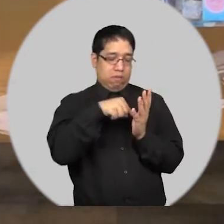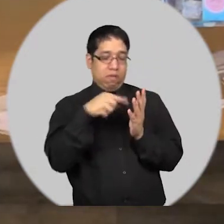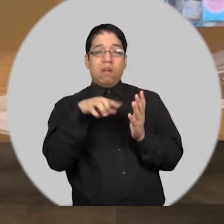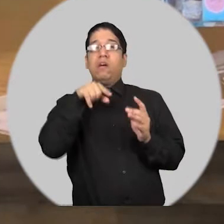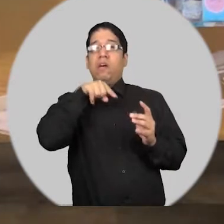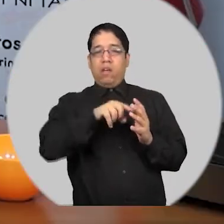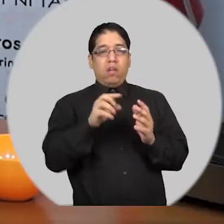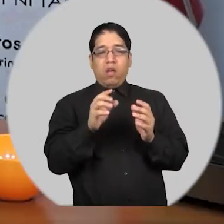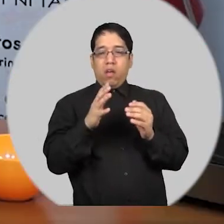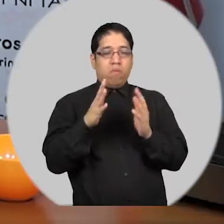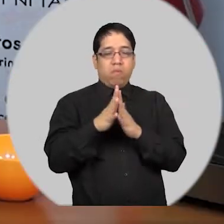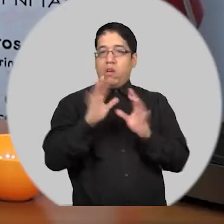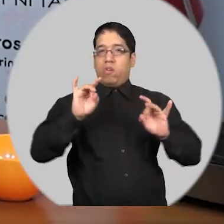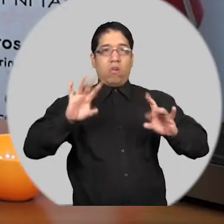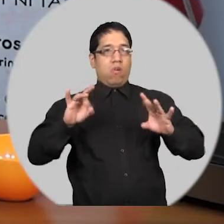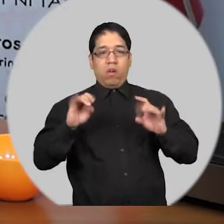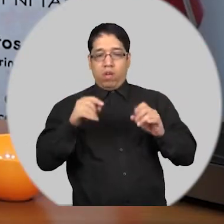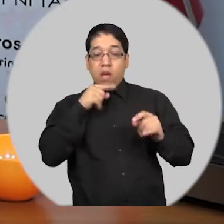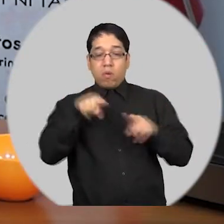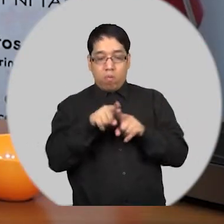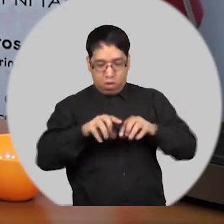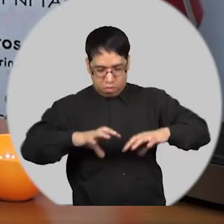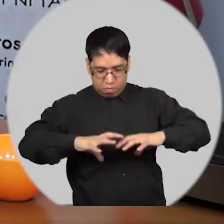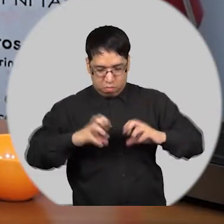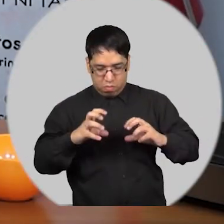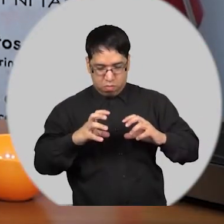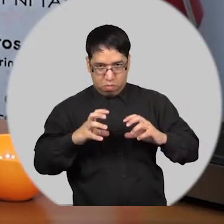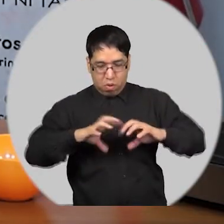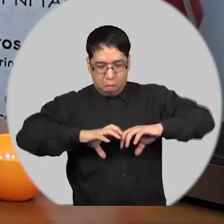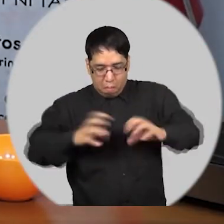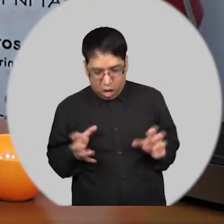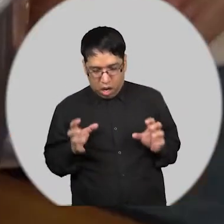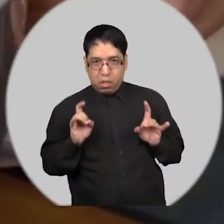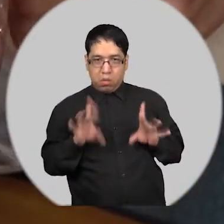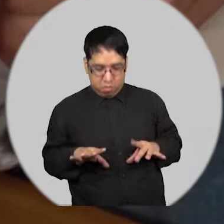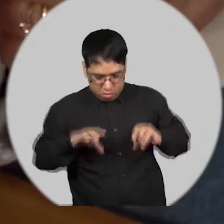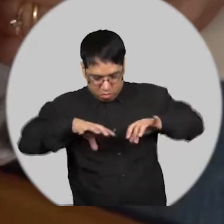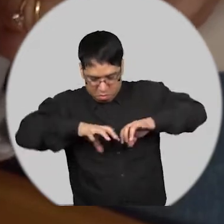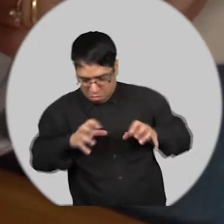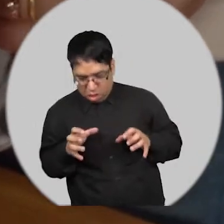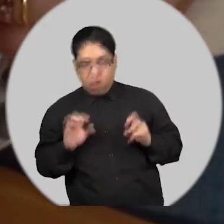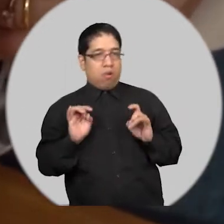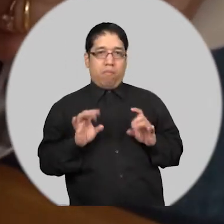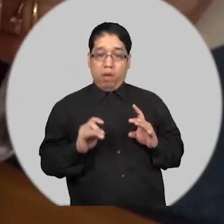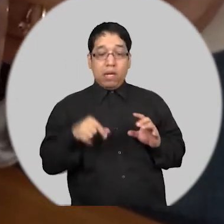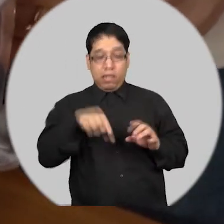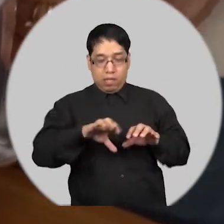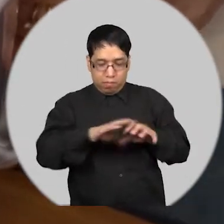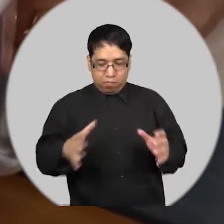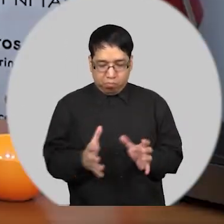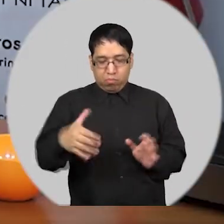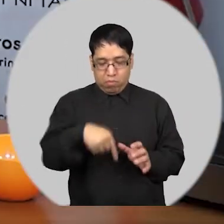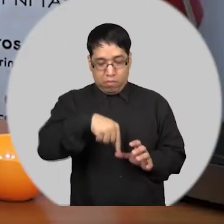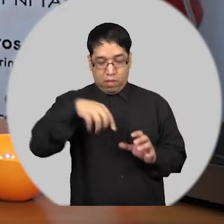las manos, van a ver que se pega un poco, es como una masa quebrada, no como una masa convencional. Así que